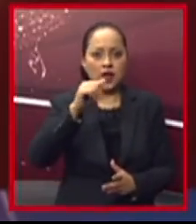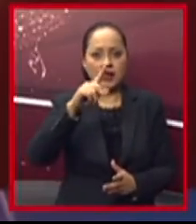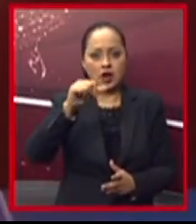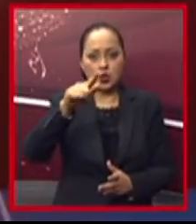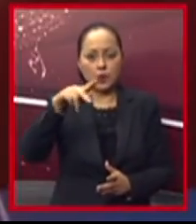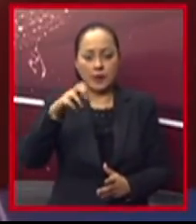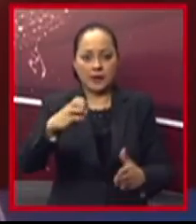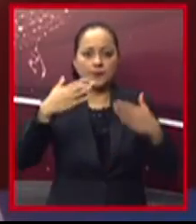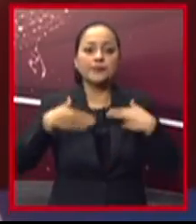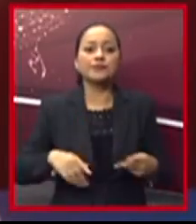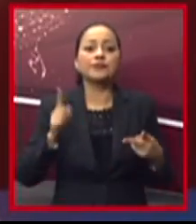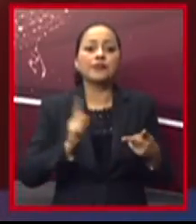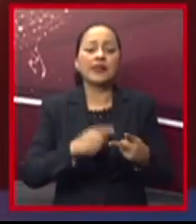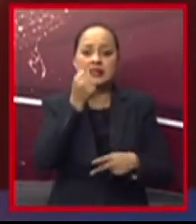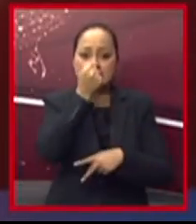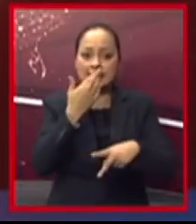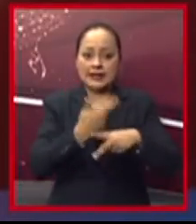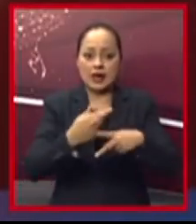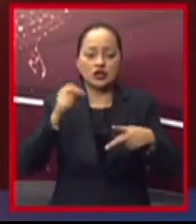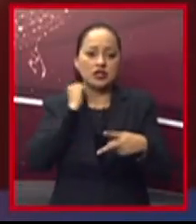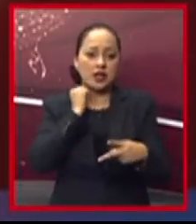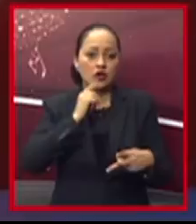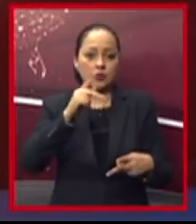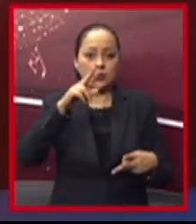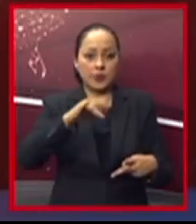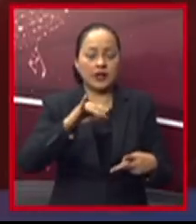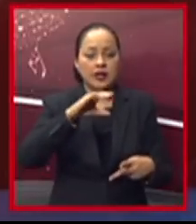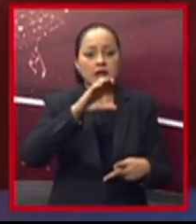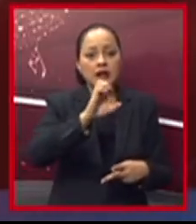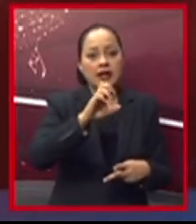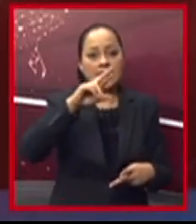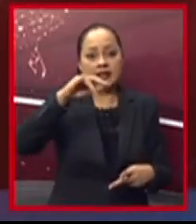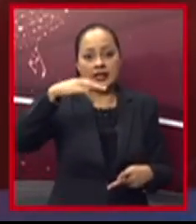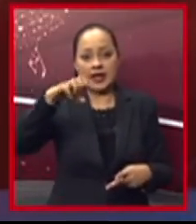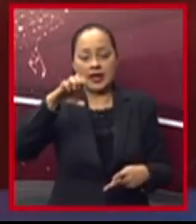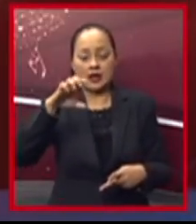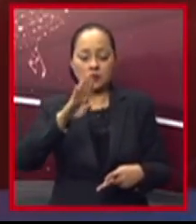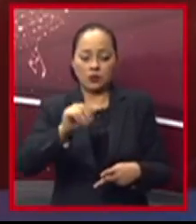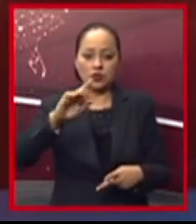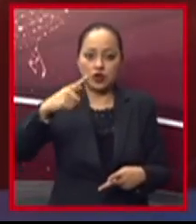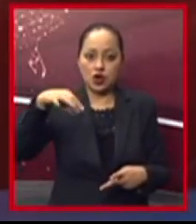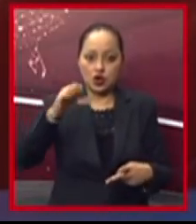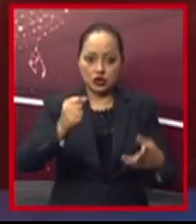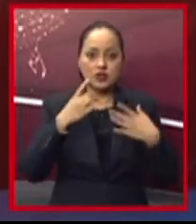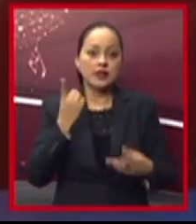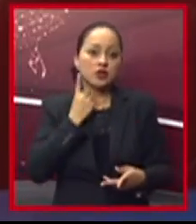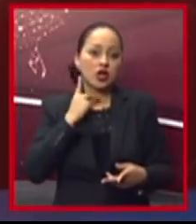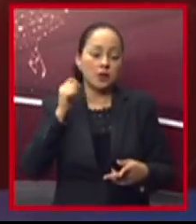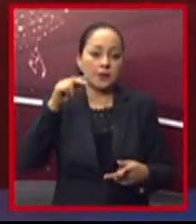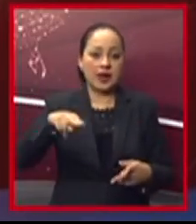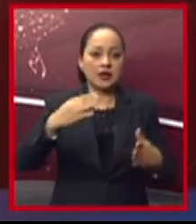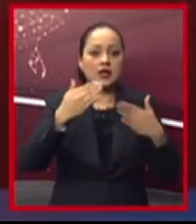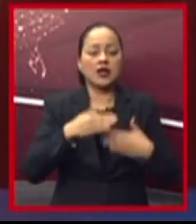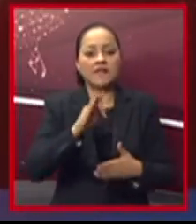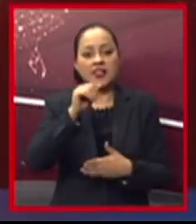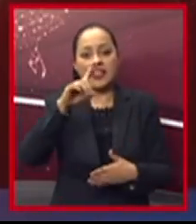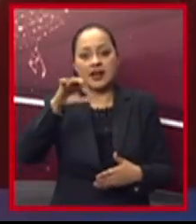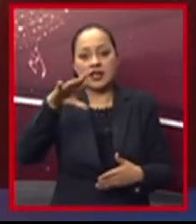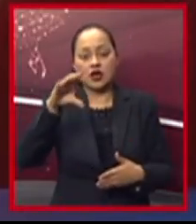Naranjo. Como secretarios, el senador del PRI, Enrique Burgos García, y el diputado del PAN, Federico Dorin